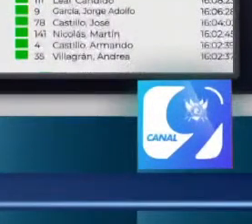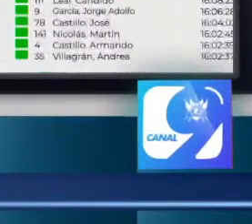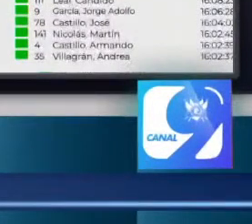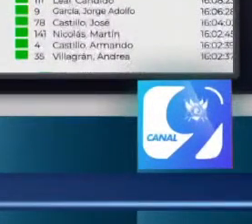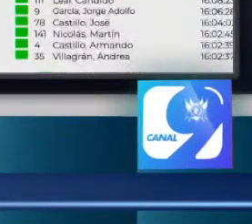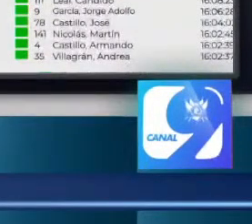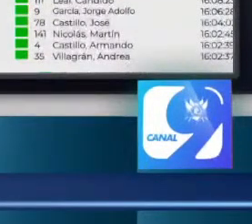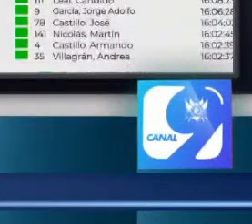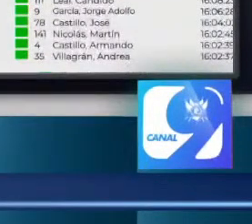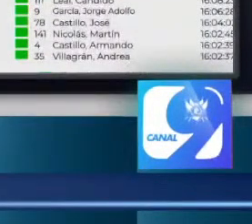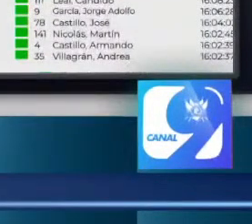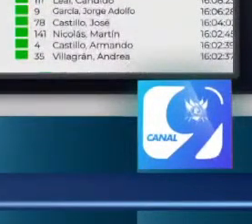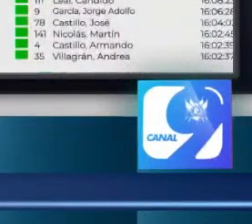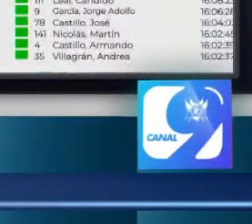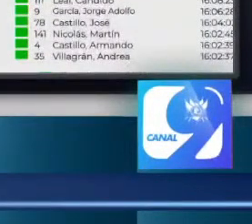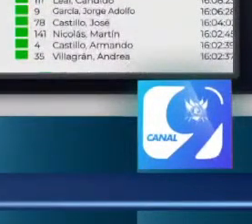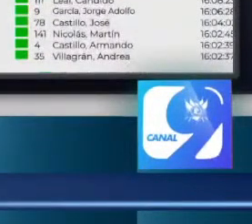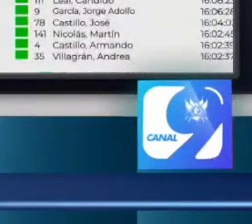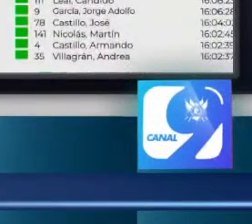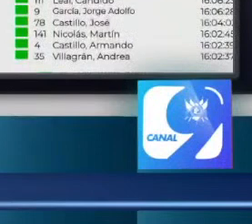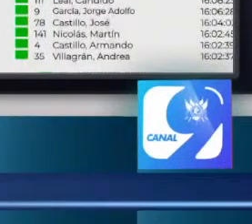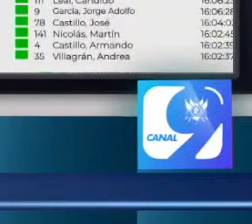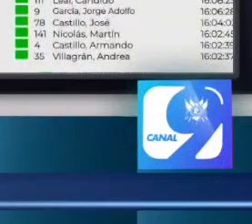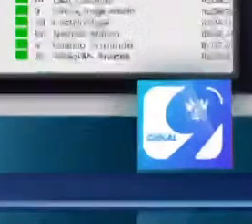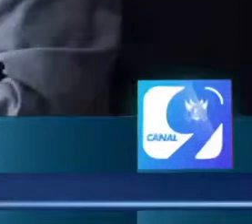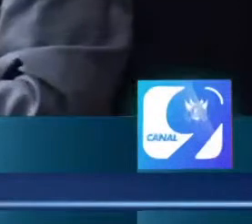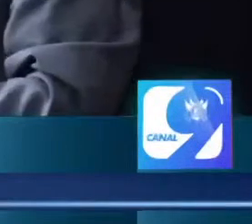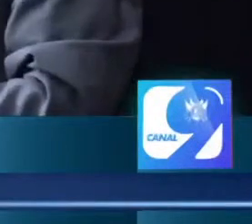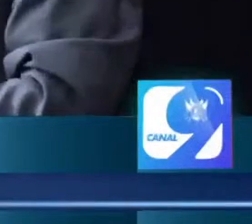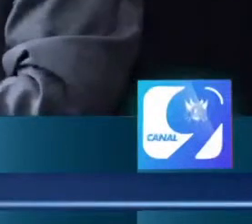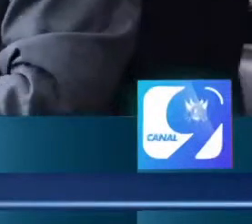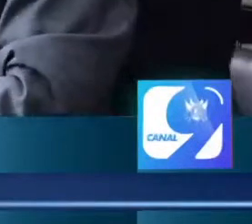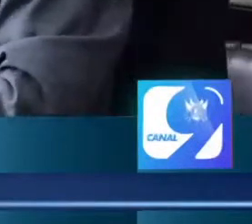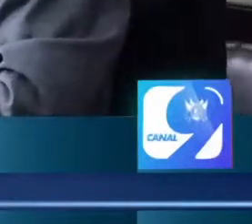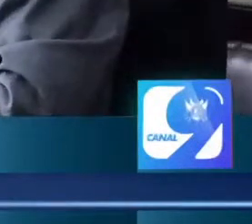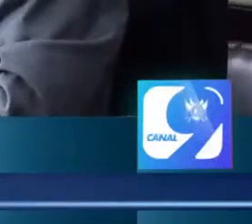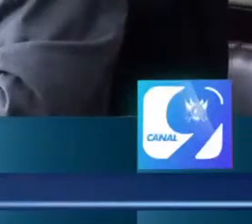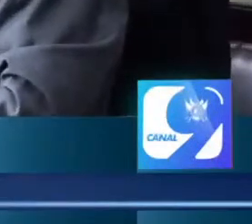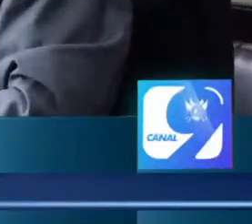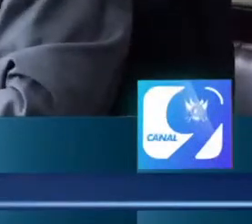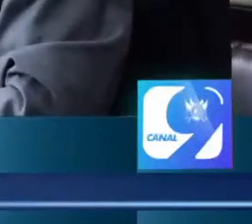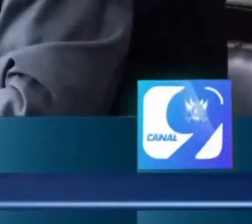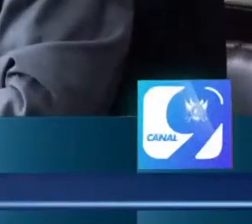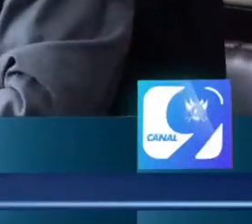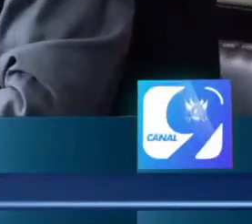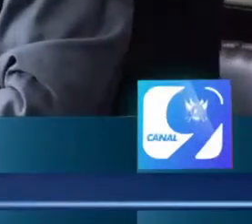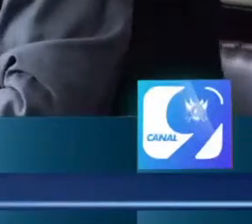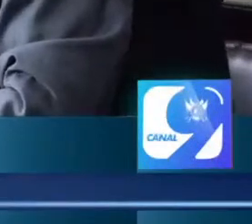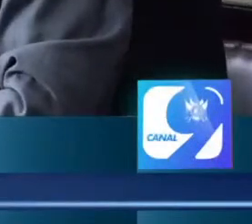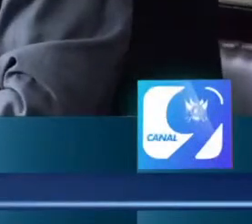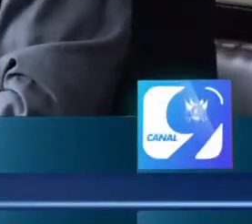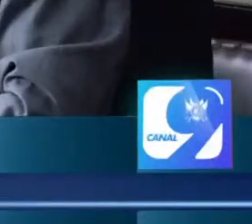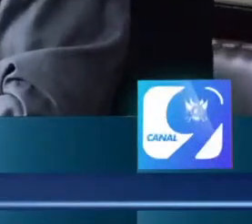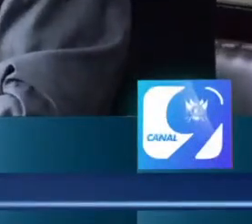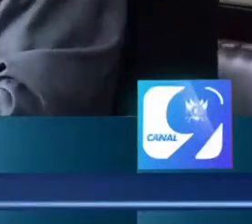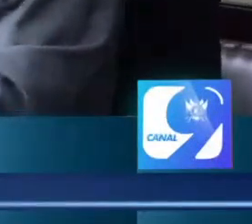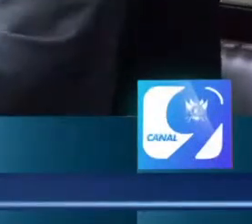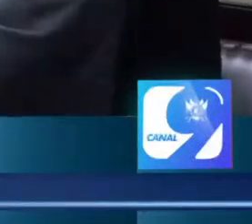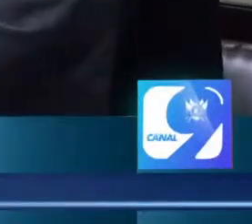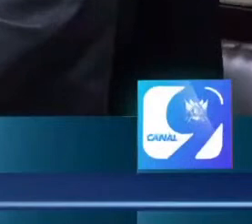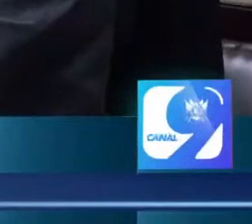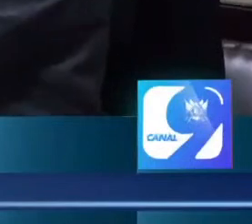Señor presidente de este honorable Congreso de la República, Secretaría le informa que no hay ni mociones